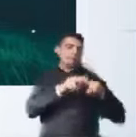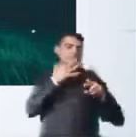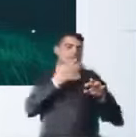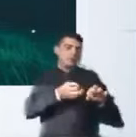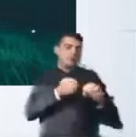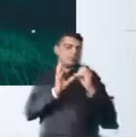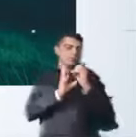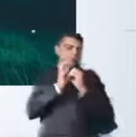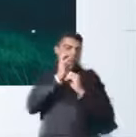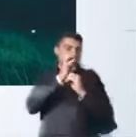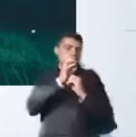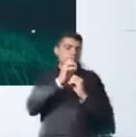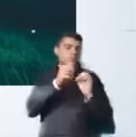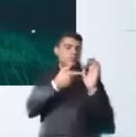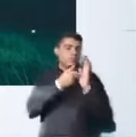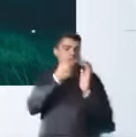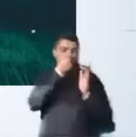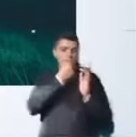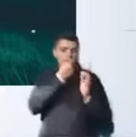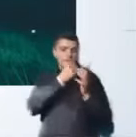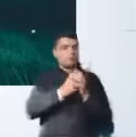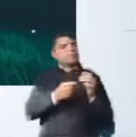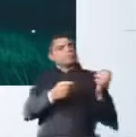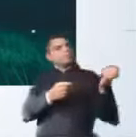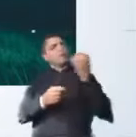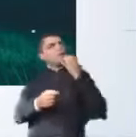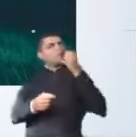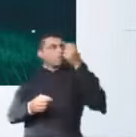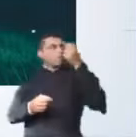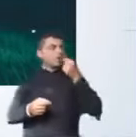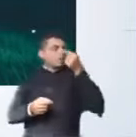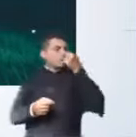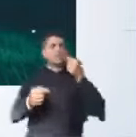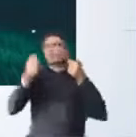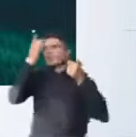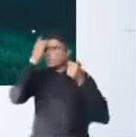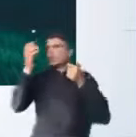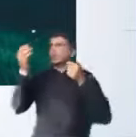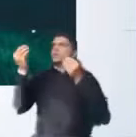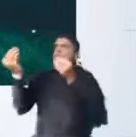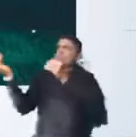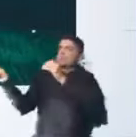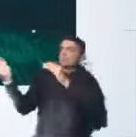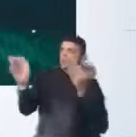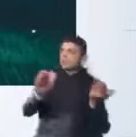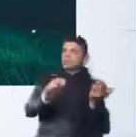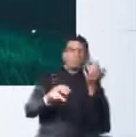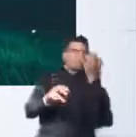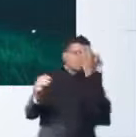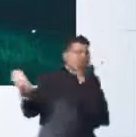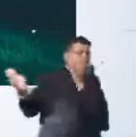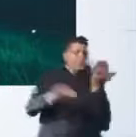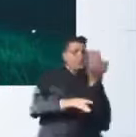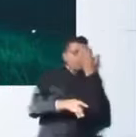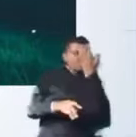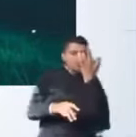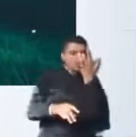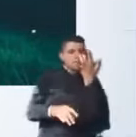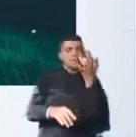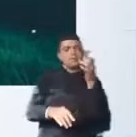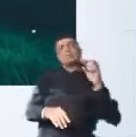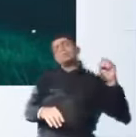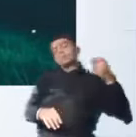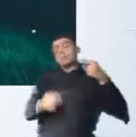bueno, si es una gripa más, ¿por qué hay tantas personas que han muerto? ¿Por qué tantas personas se mueren? Lo primero es entender que la gripa mata gente. O sea, la